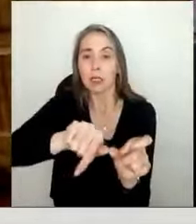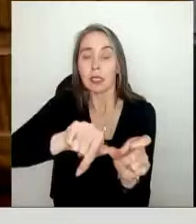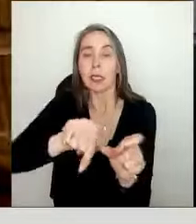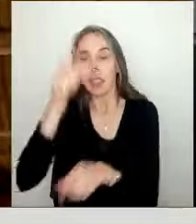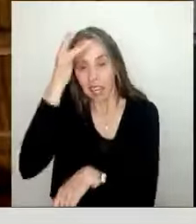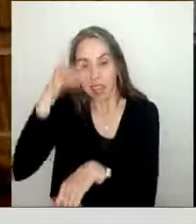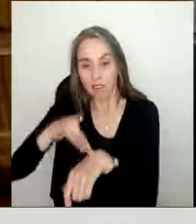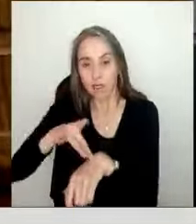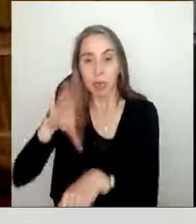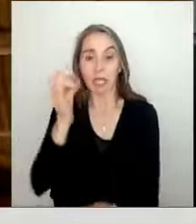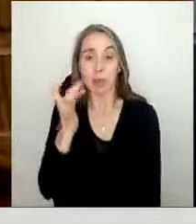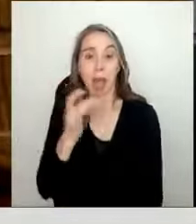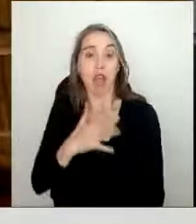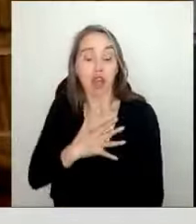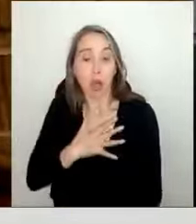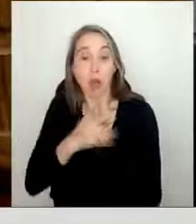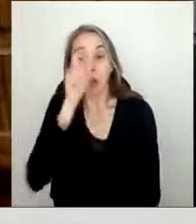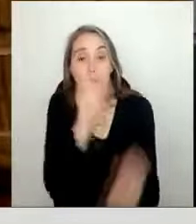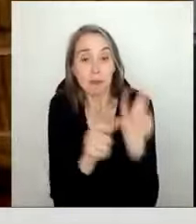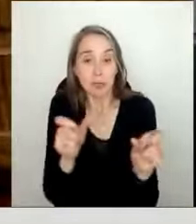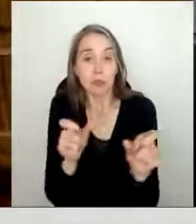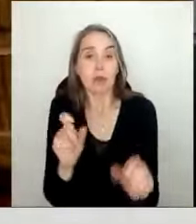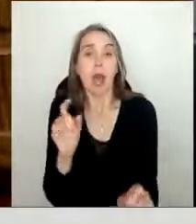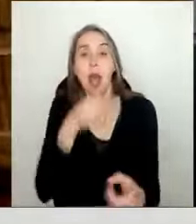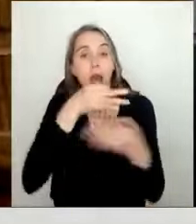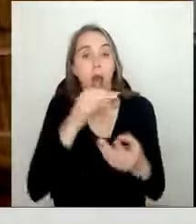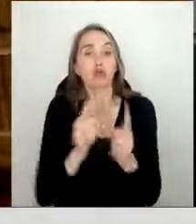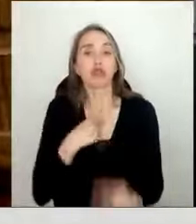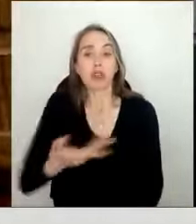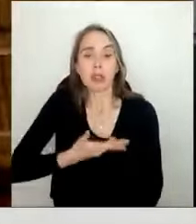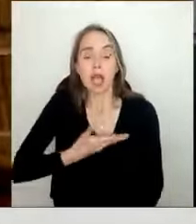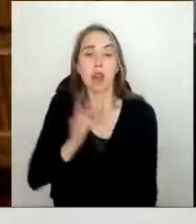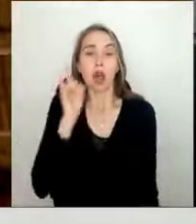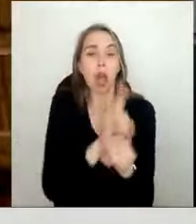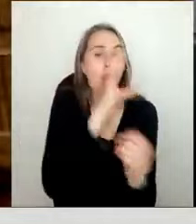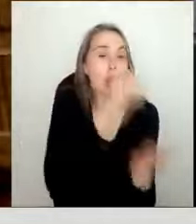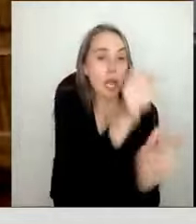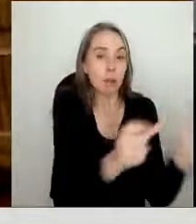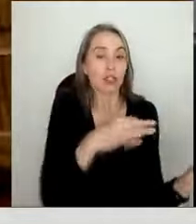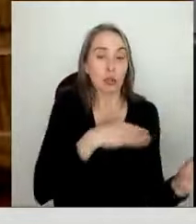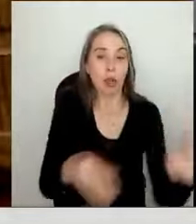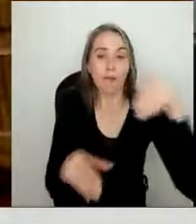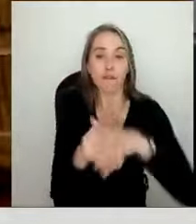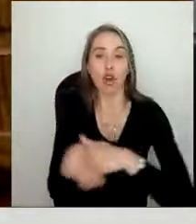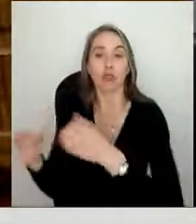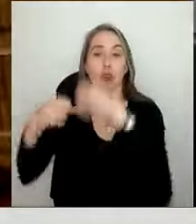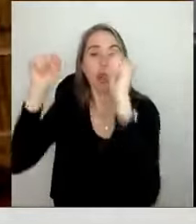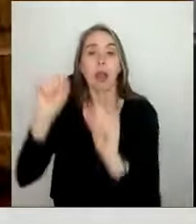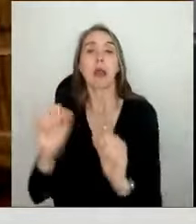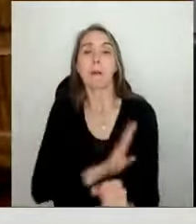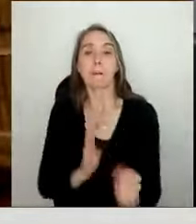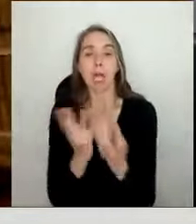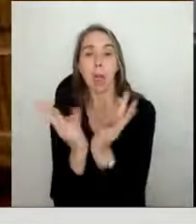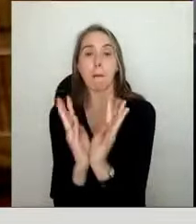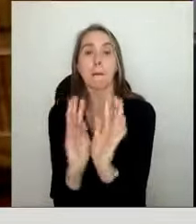dolorosas para engañar a la ciudadanía Y lograr ser electo convencionales votando literalmente